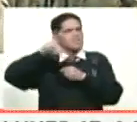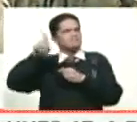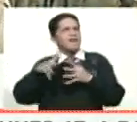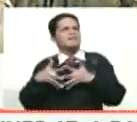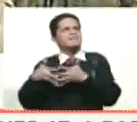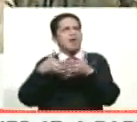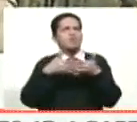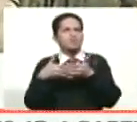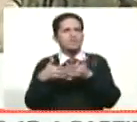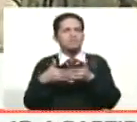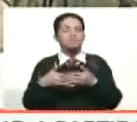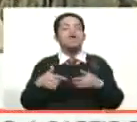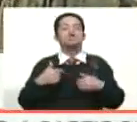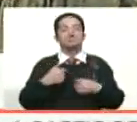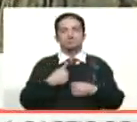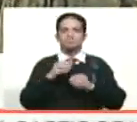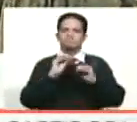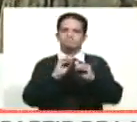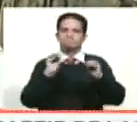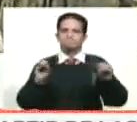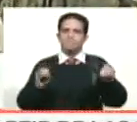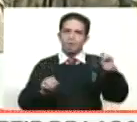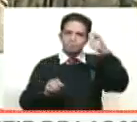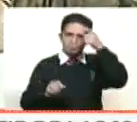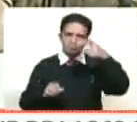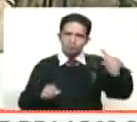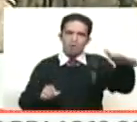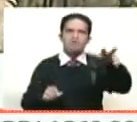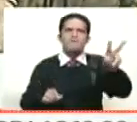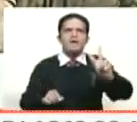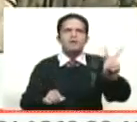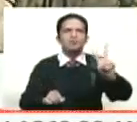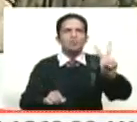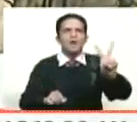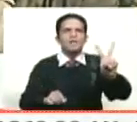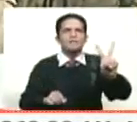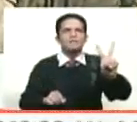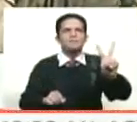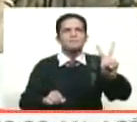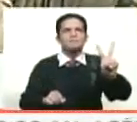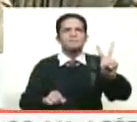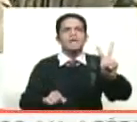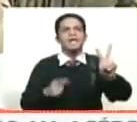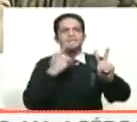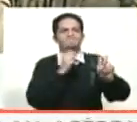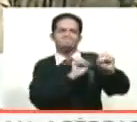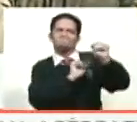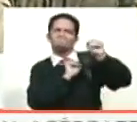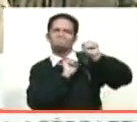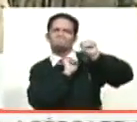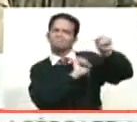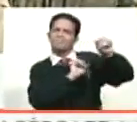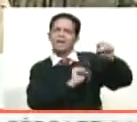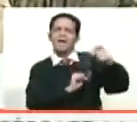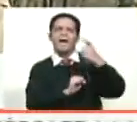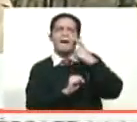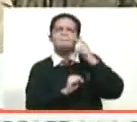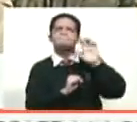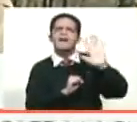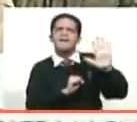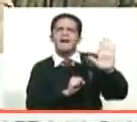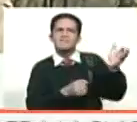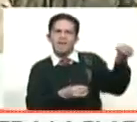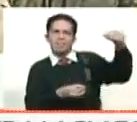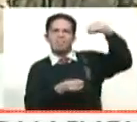Yo le hago un llamado al pueblo de Venezuela a que en una sola voz rechacemos las amenazas del uso de la fuerza